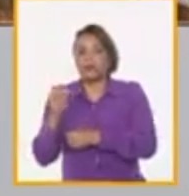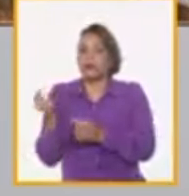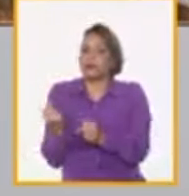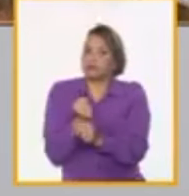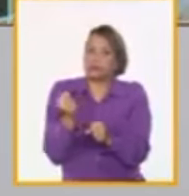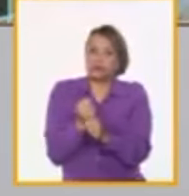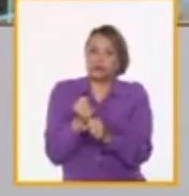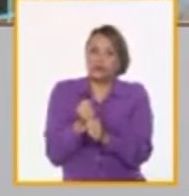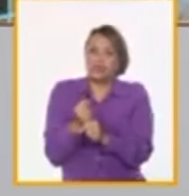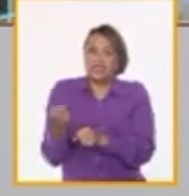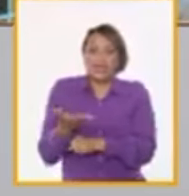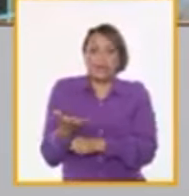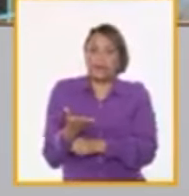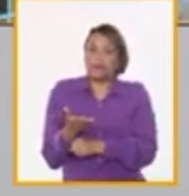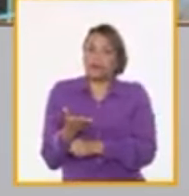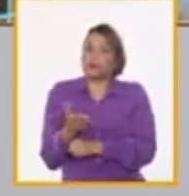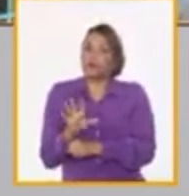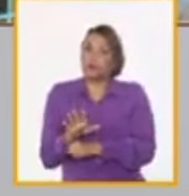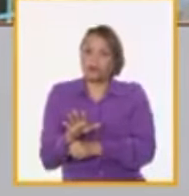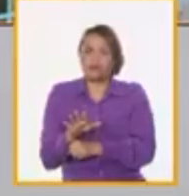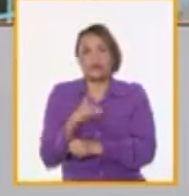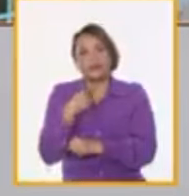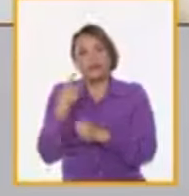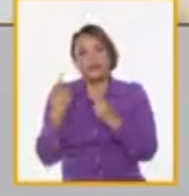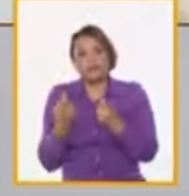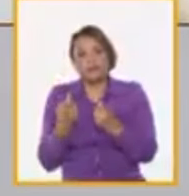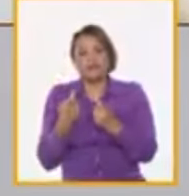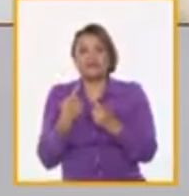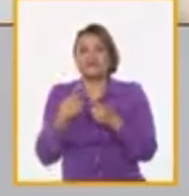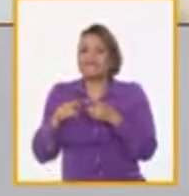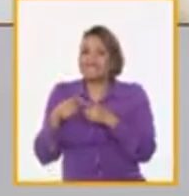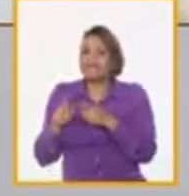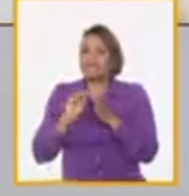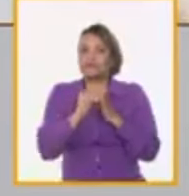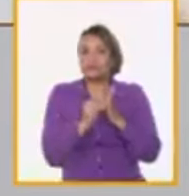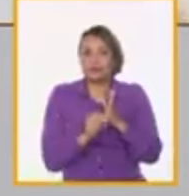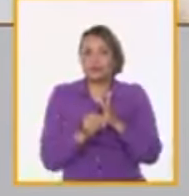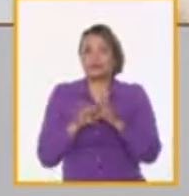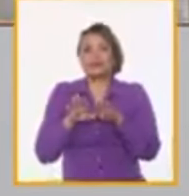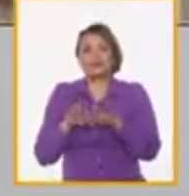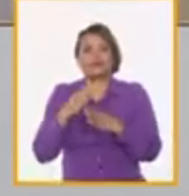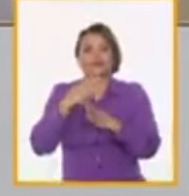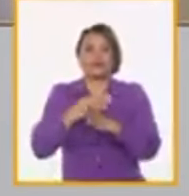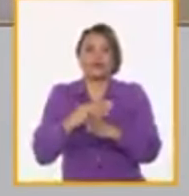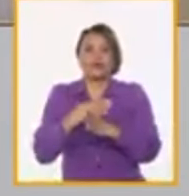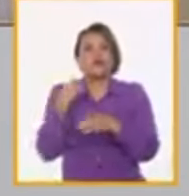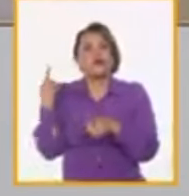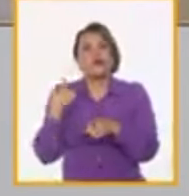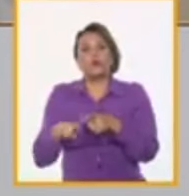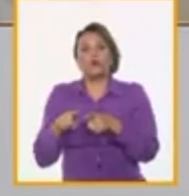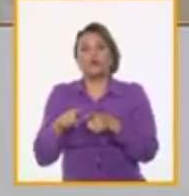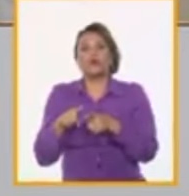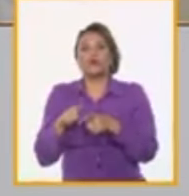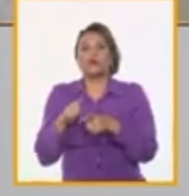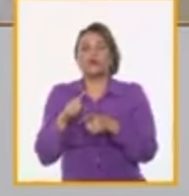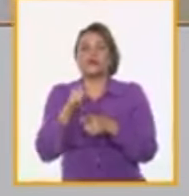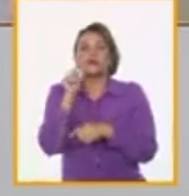queremos, porque hay recursos que lo limitan, y también que las mismas personas que están